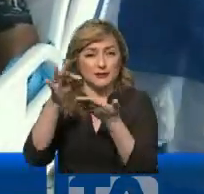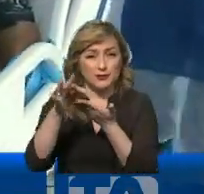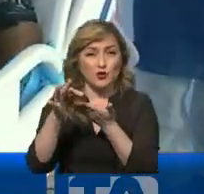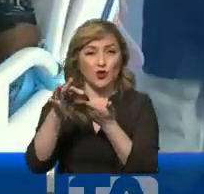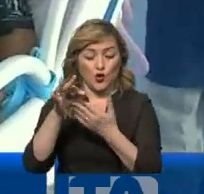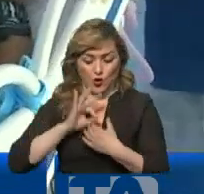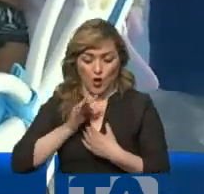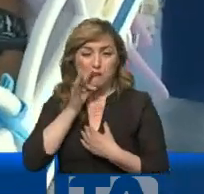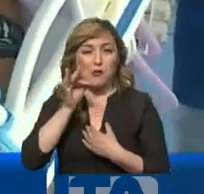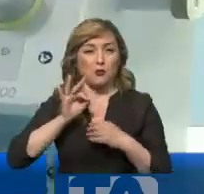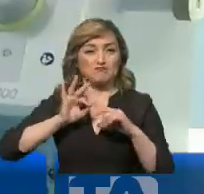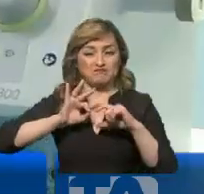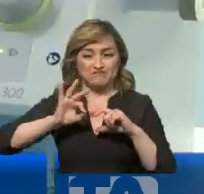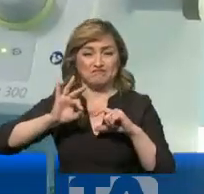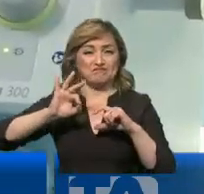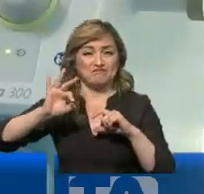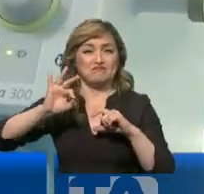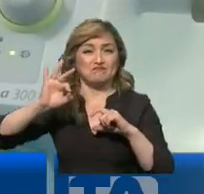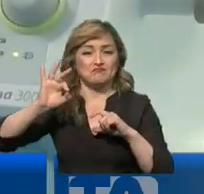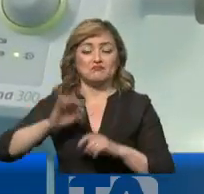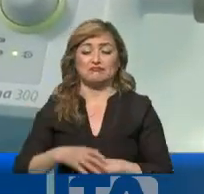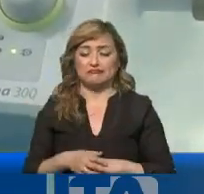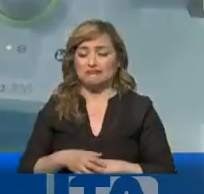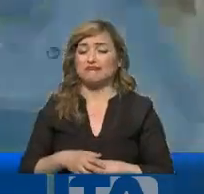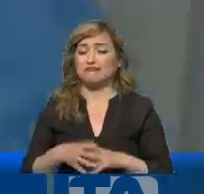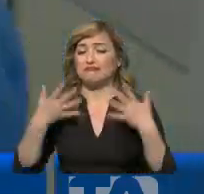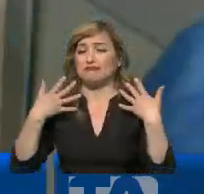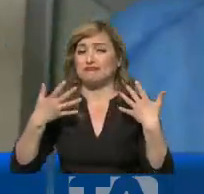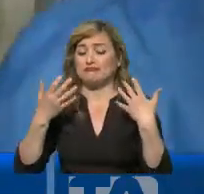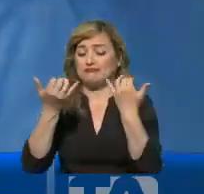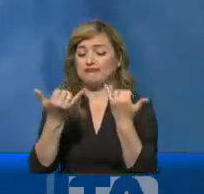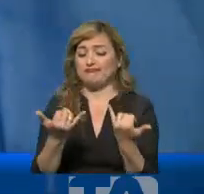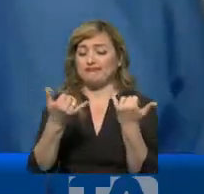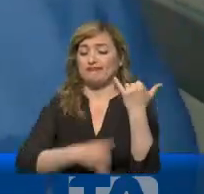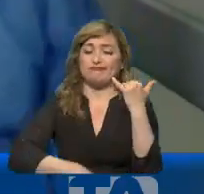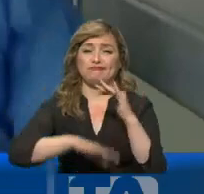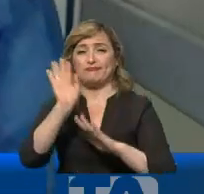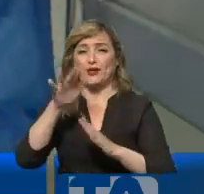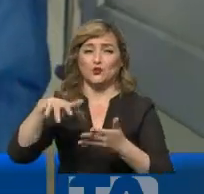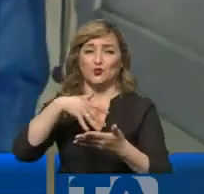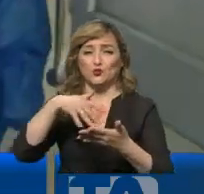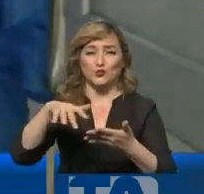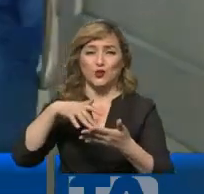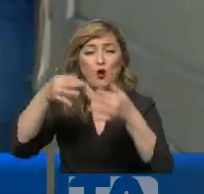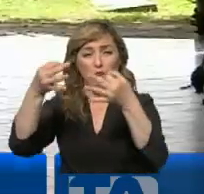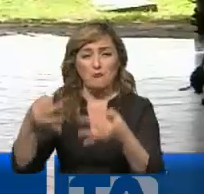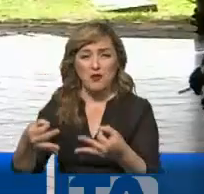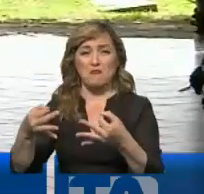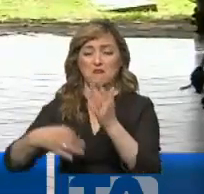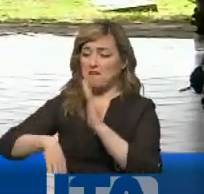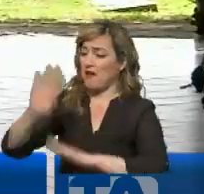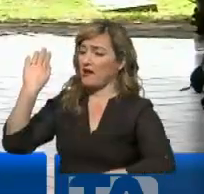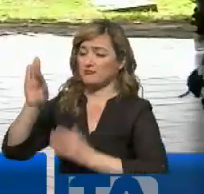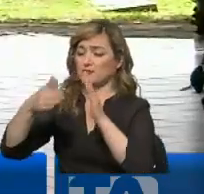COVID-19 en Guayaquil siguen subiendo. Es decir, en el puerto principal ahora hay más casos sospechosos, más casos confirmados y